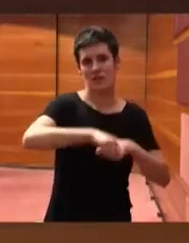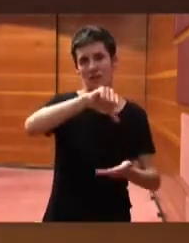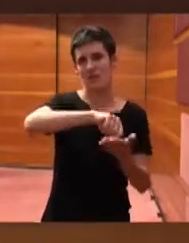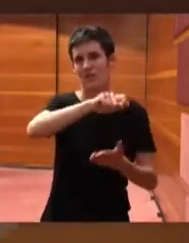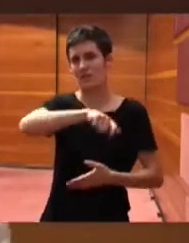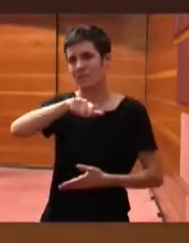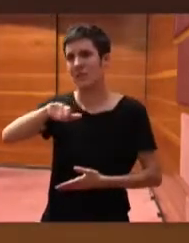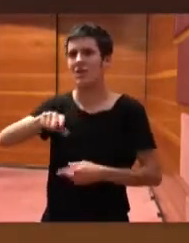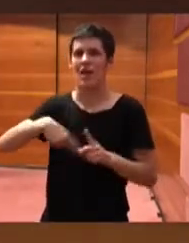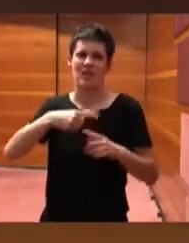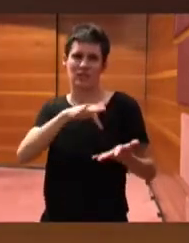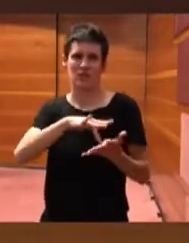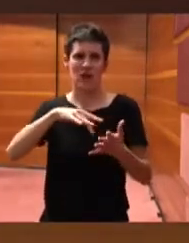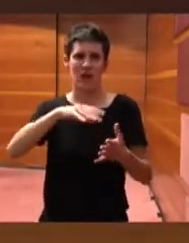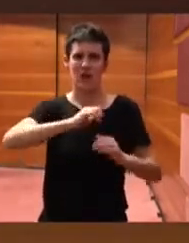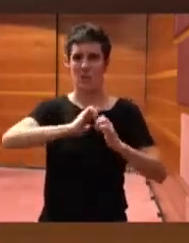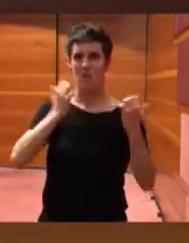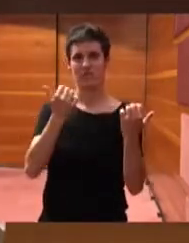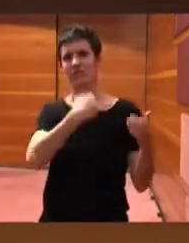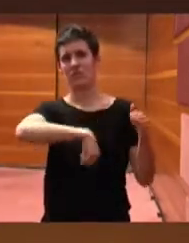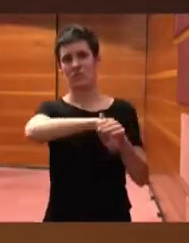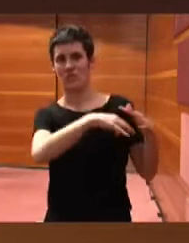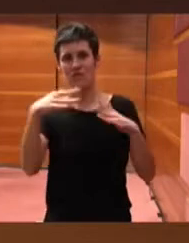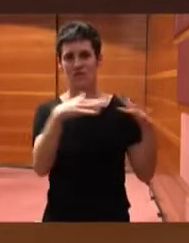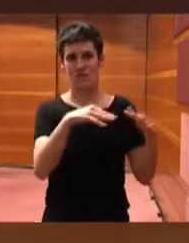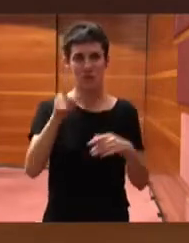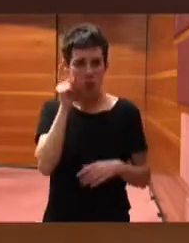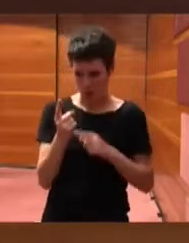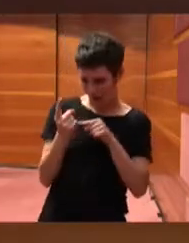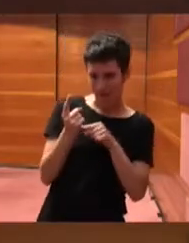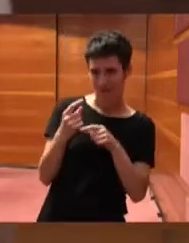rodeando el calderón y están siguiendo por sus móviles en streaming esta conferencia.